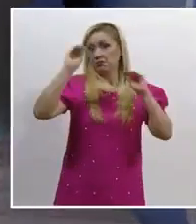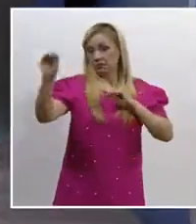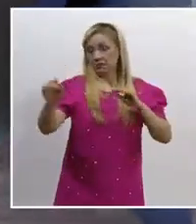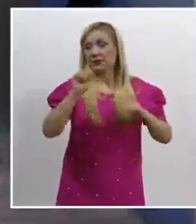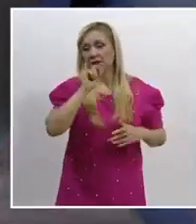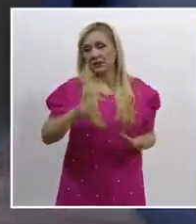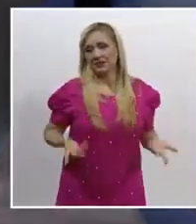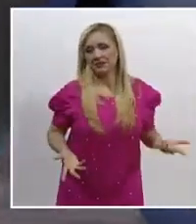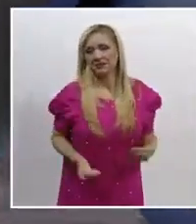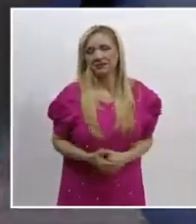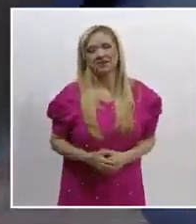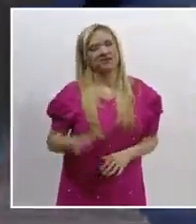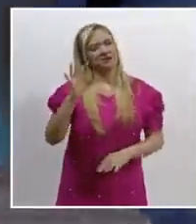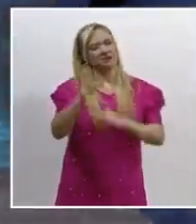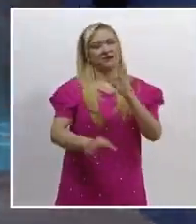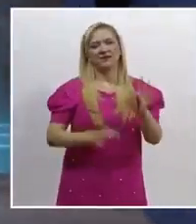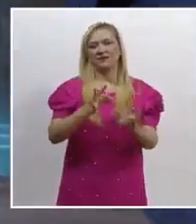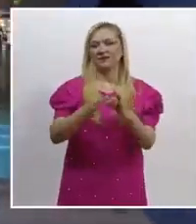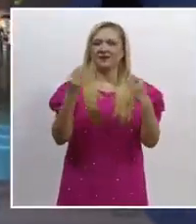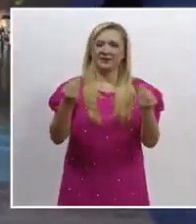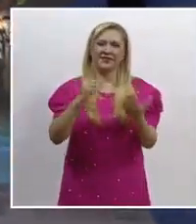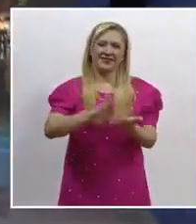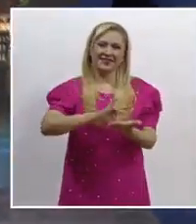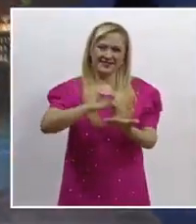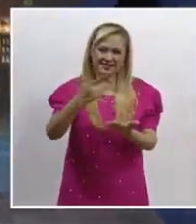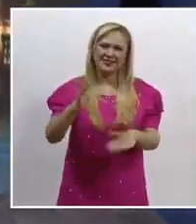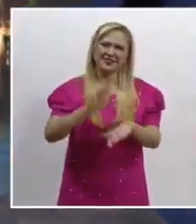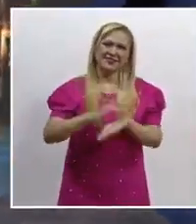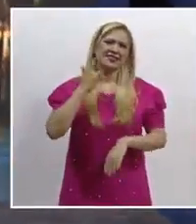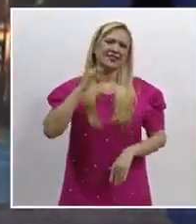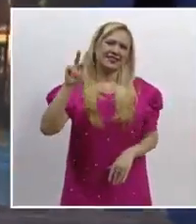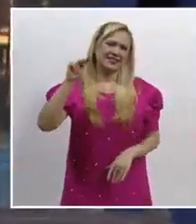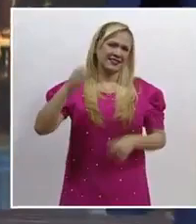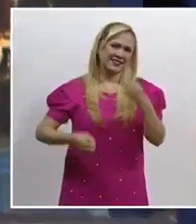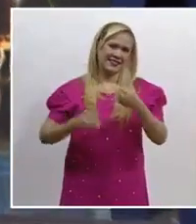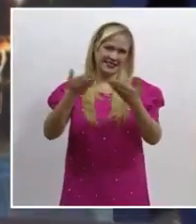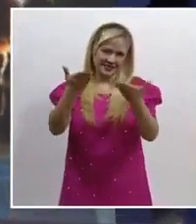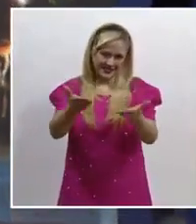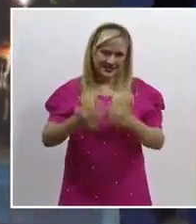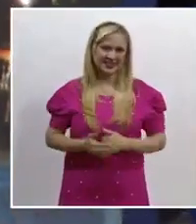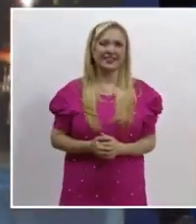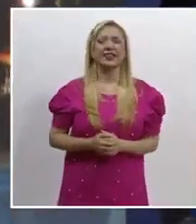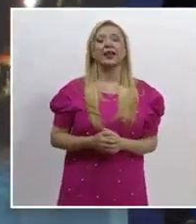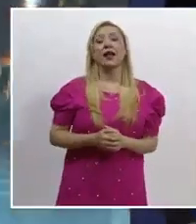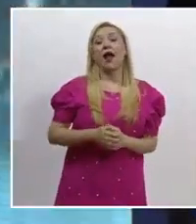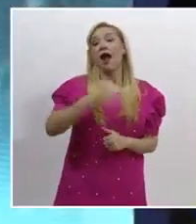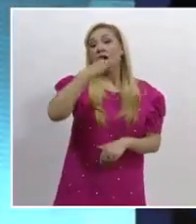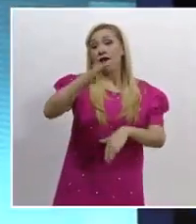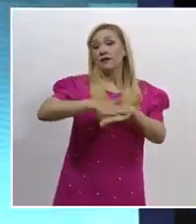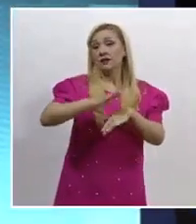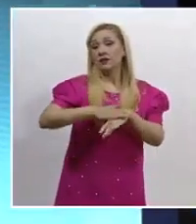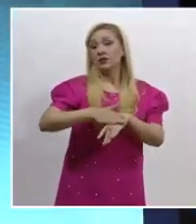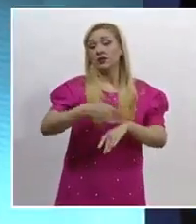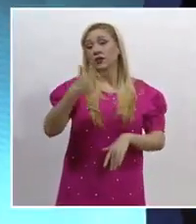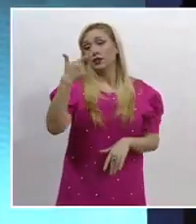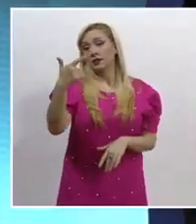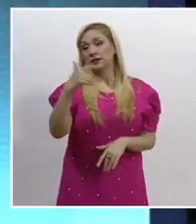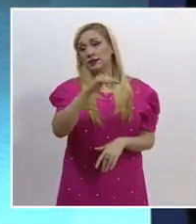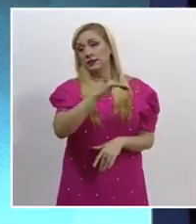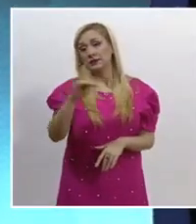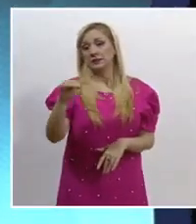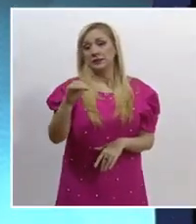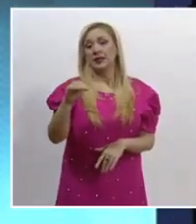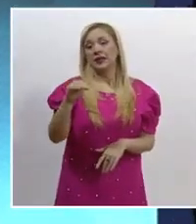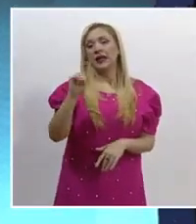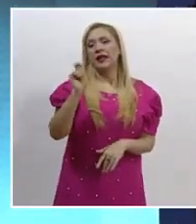Así concluimos esta emisión. Lo invito a mantenerse en la señal del canal del Poder Judicial de la Federación. Le recordamos que a las 19:30 horas le